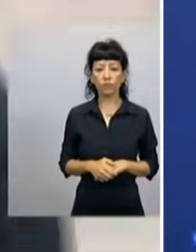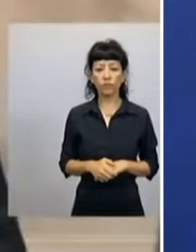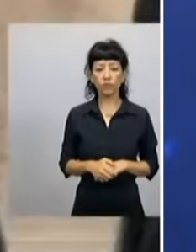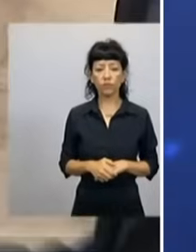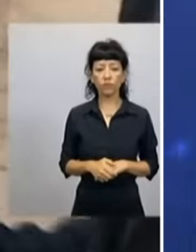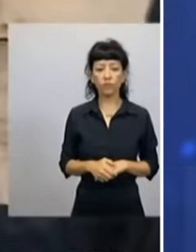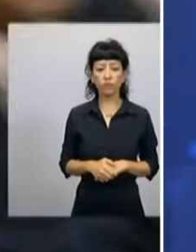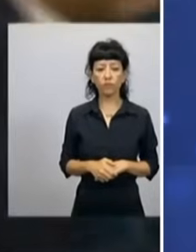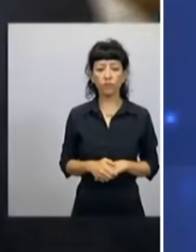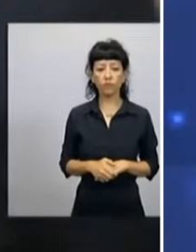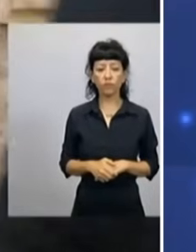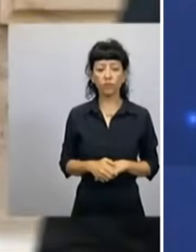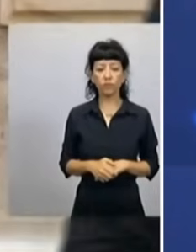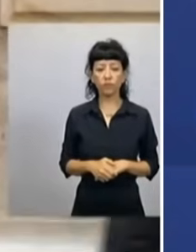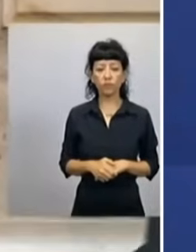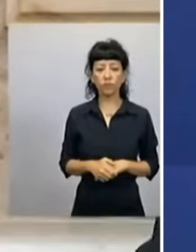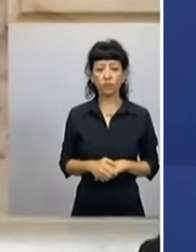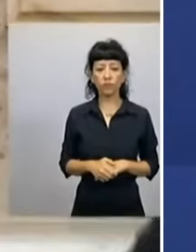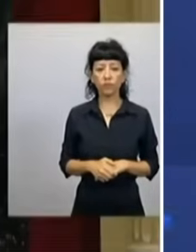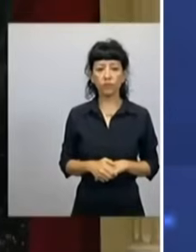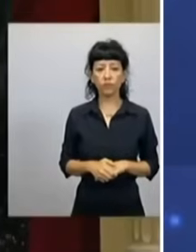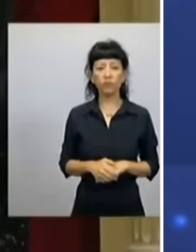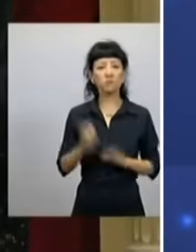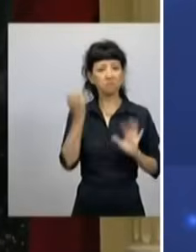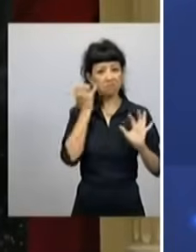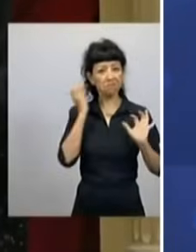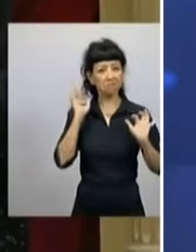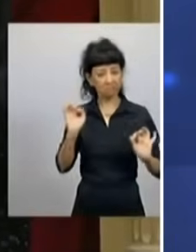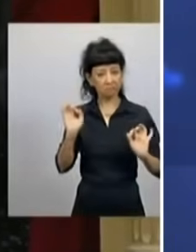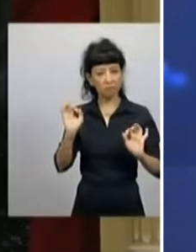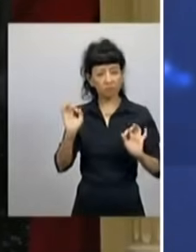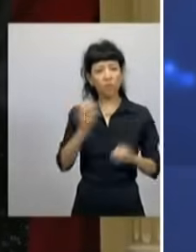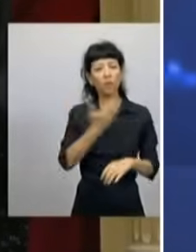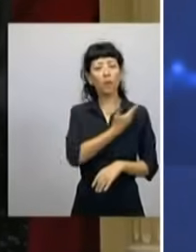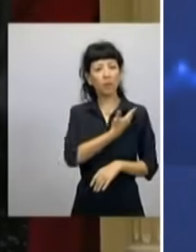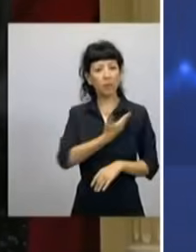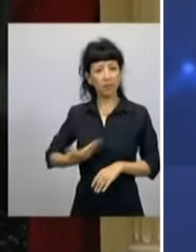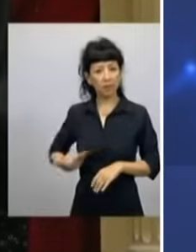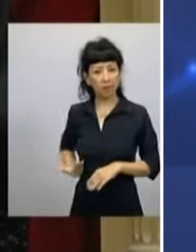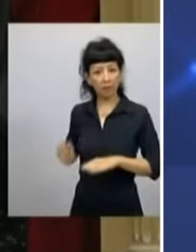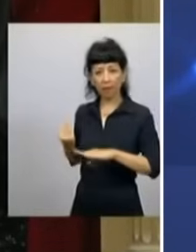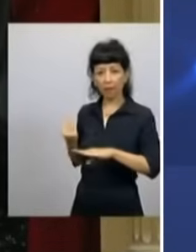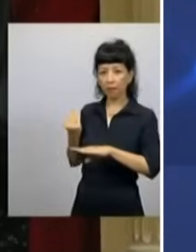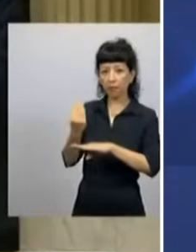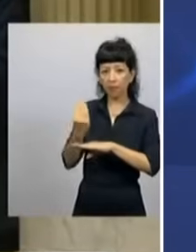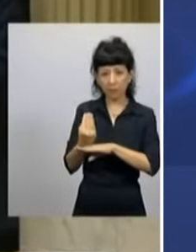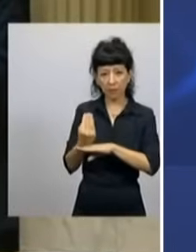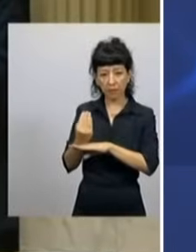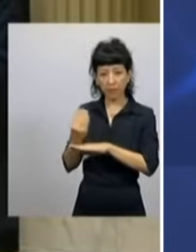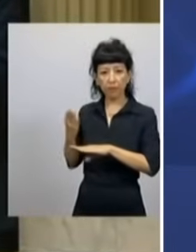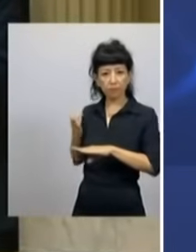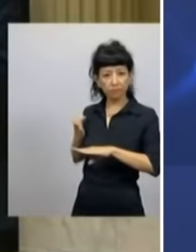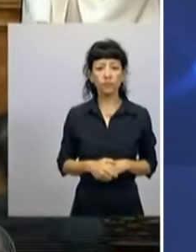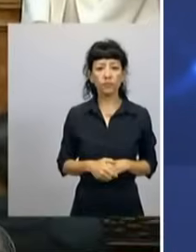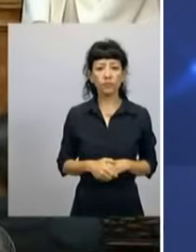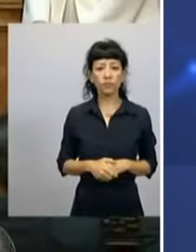había directamente borrado el impuesto a las ganancias de los sueldos de 1,5 millones de